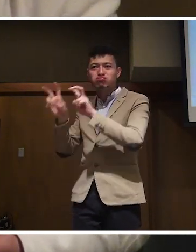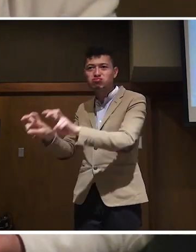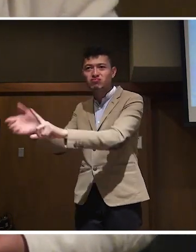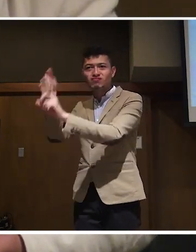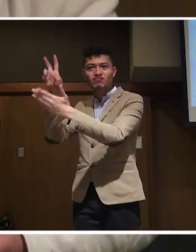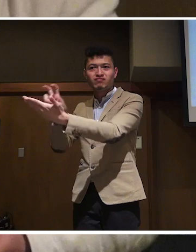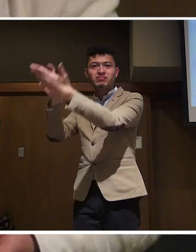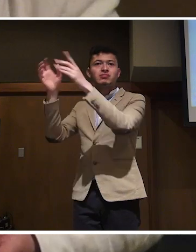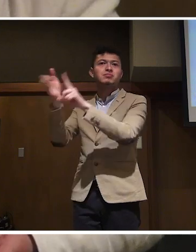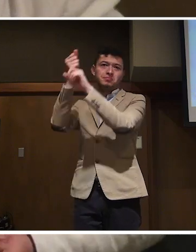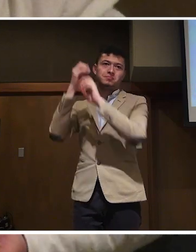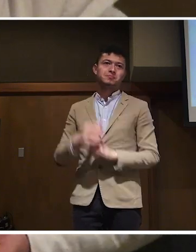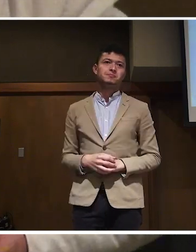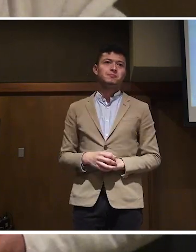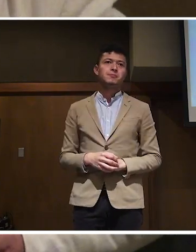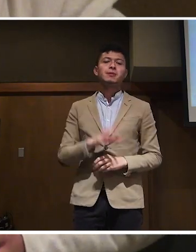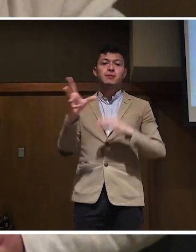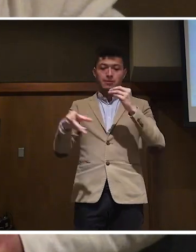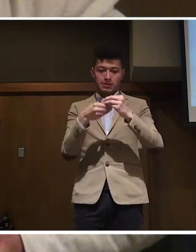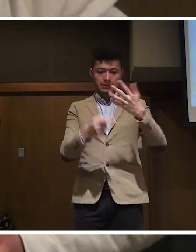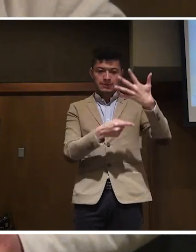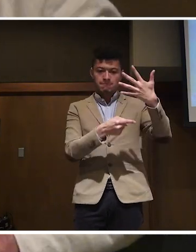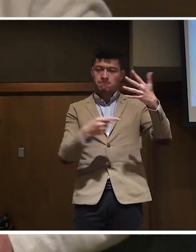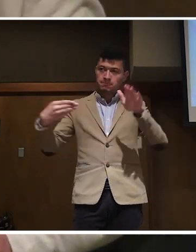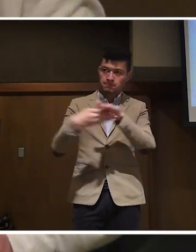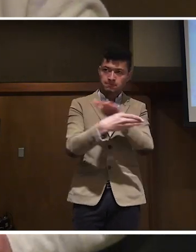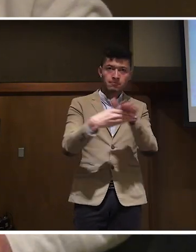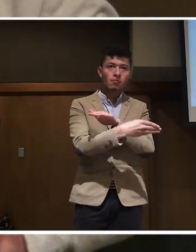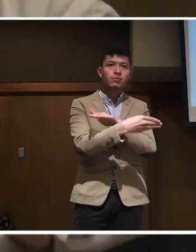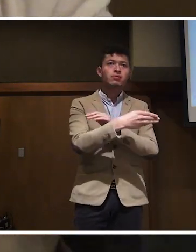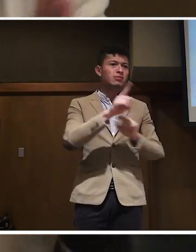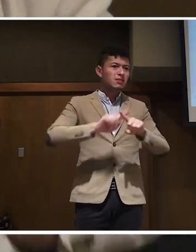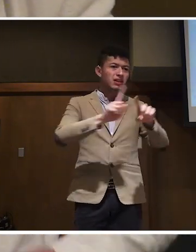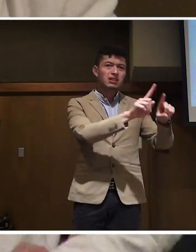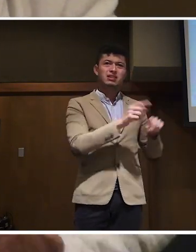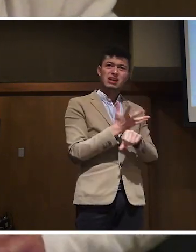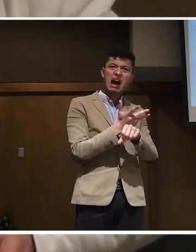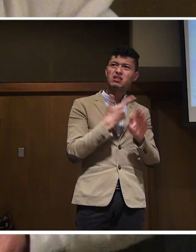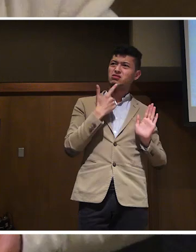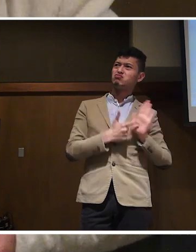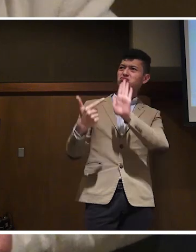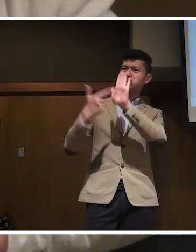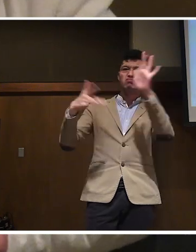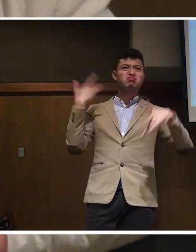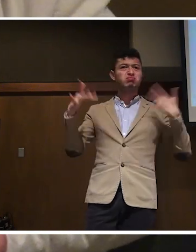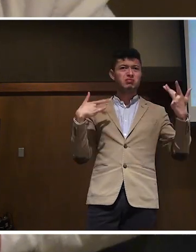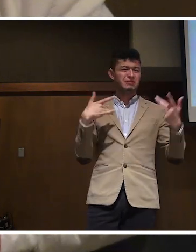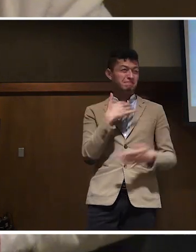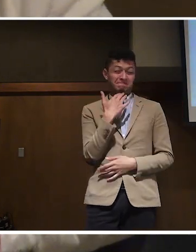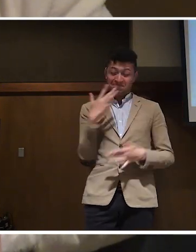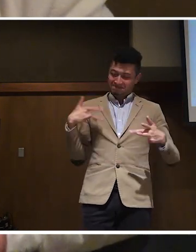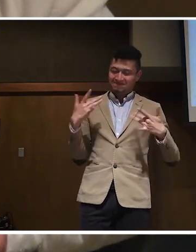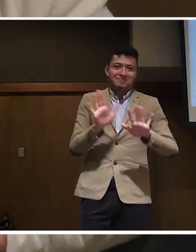6, facilitar el acceso a la expresión cultural de todas las artes del espectáculo. Esa no la entiendo muy bien. 7,